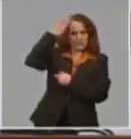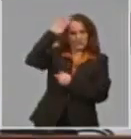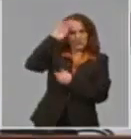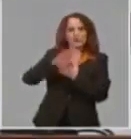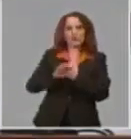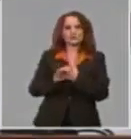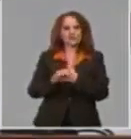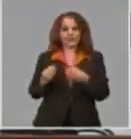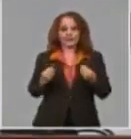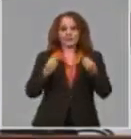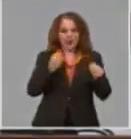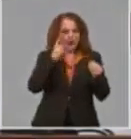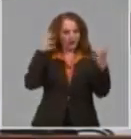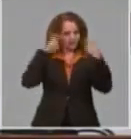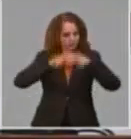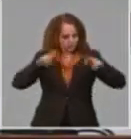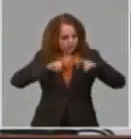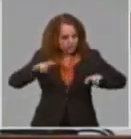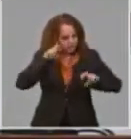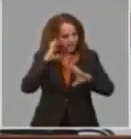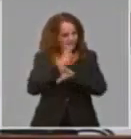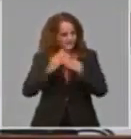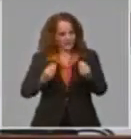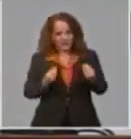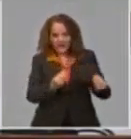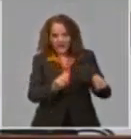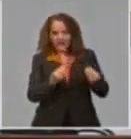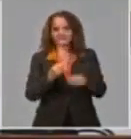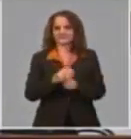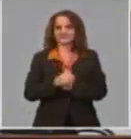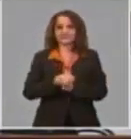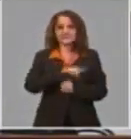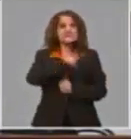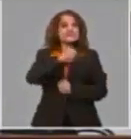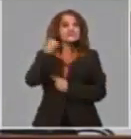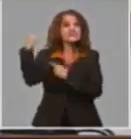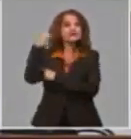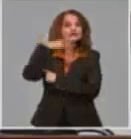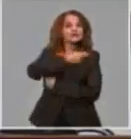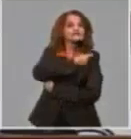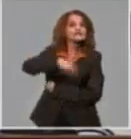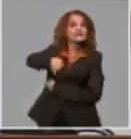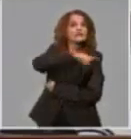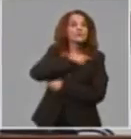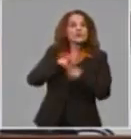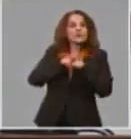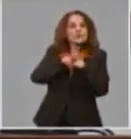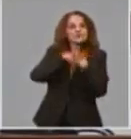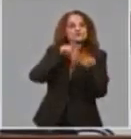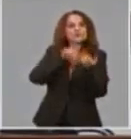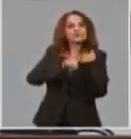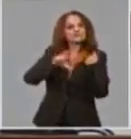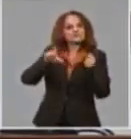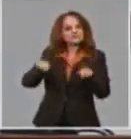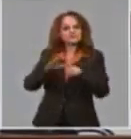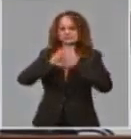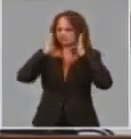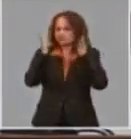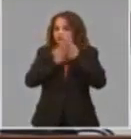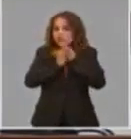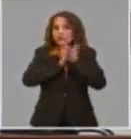nuestros científicos y la fortaleza de nuestro pueblo unido al partido. ha defendido todo lo que hemos